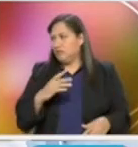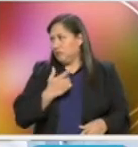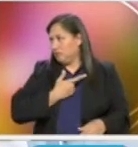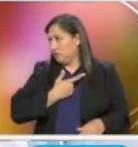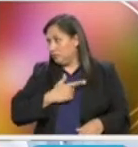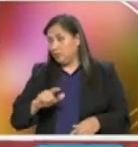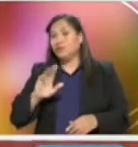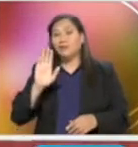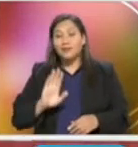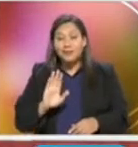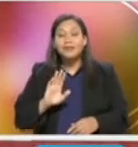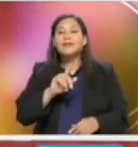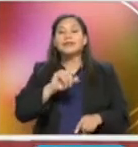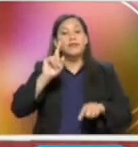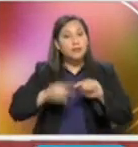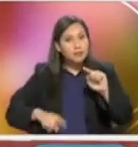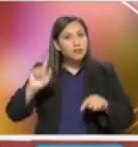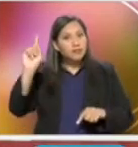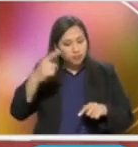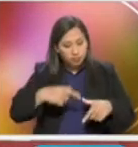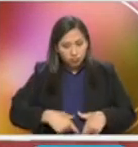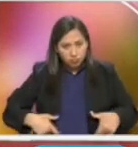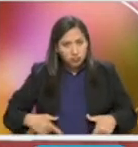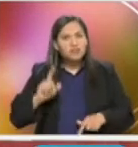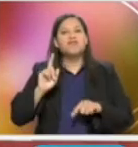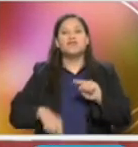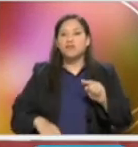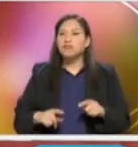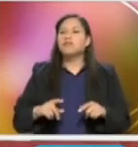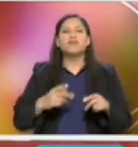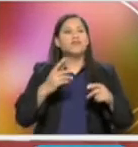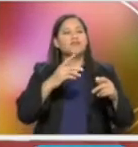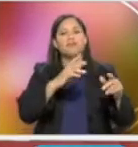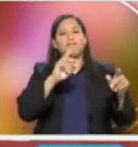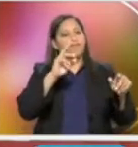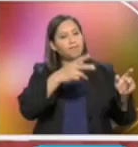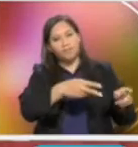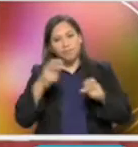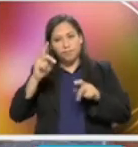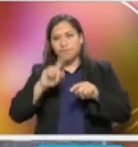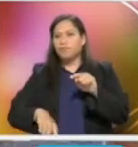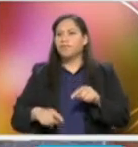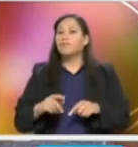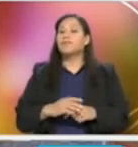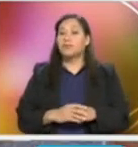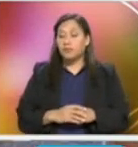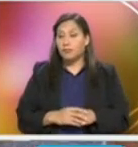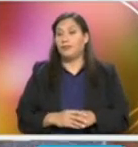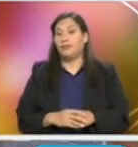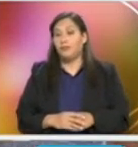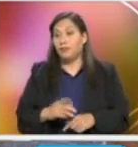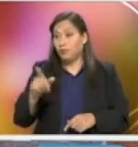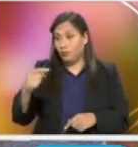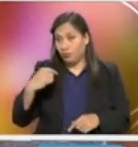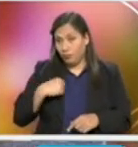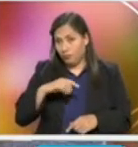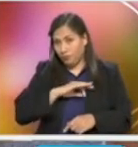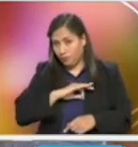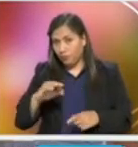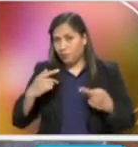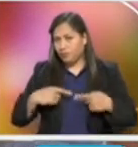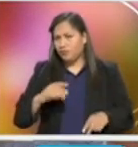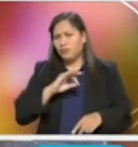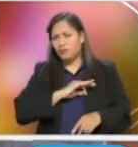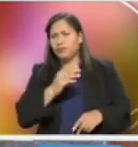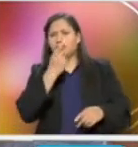fue y le quitaron el campeonato y tuvo muchos problemas con eso, pero además esta era la cosa, tú y yo podríamos, a lo mejor hay gente que puede